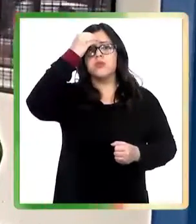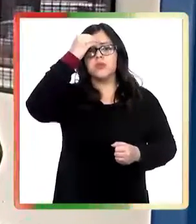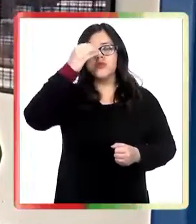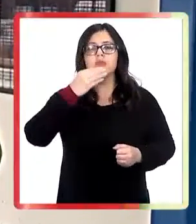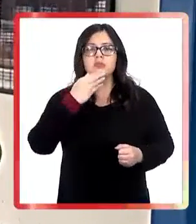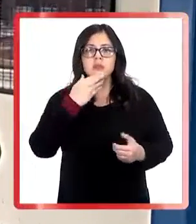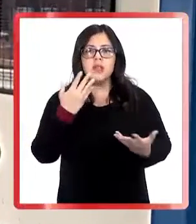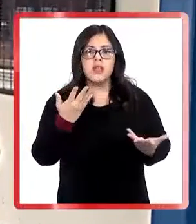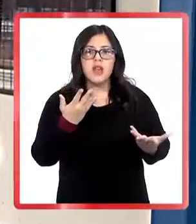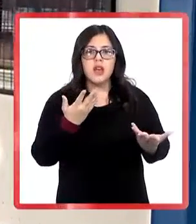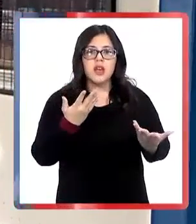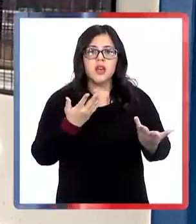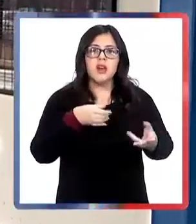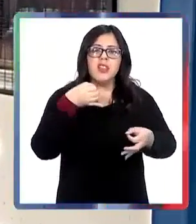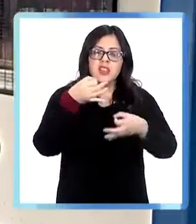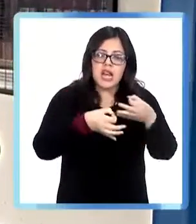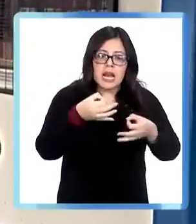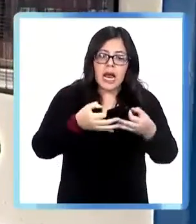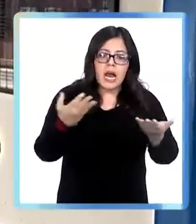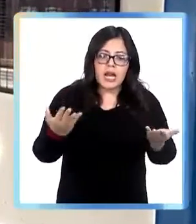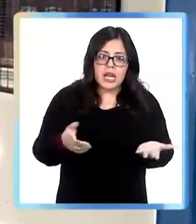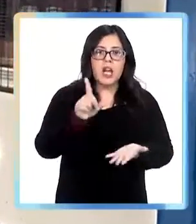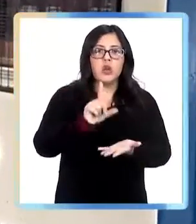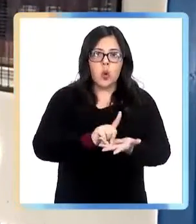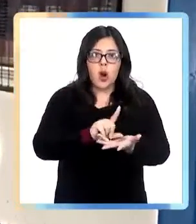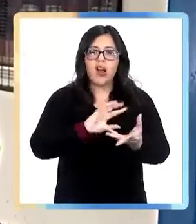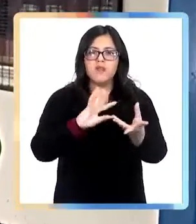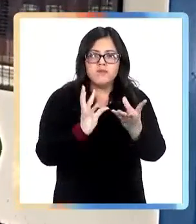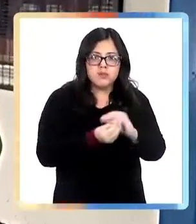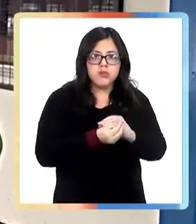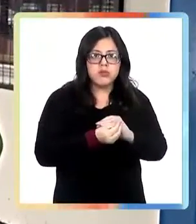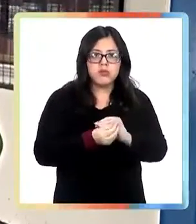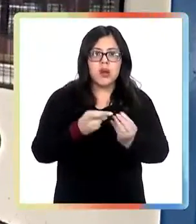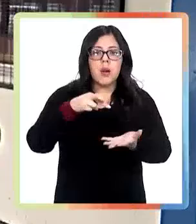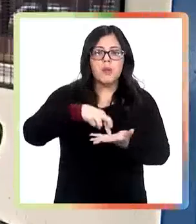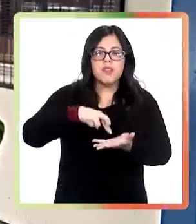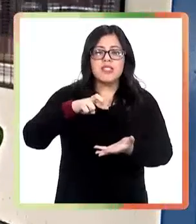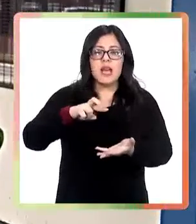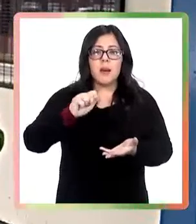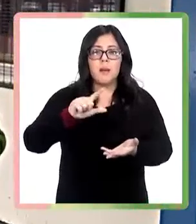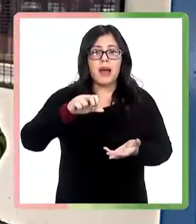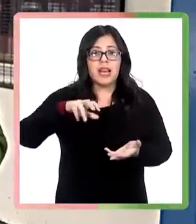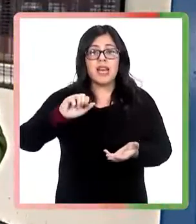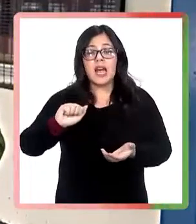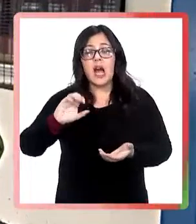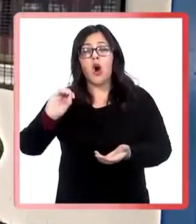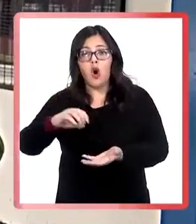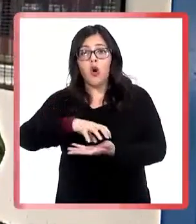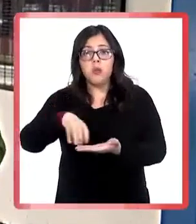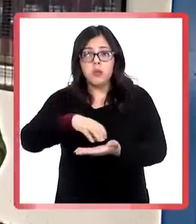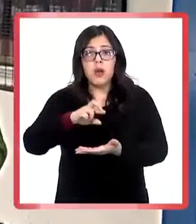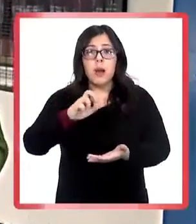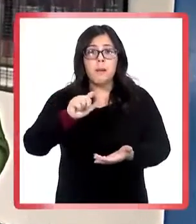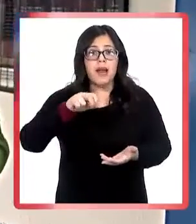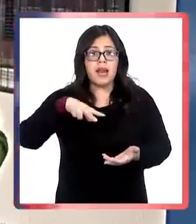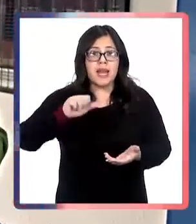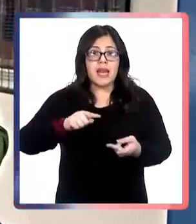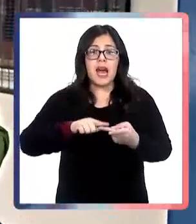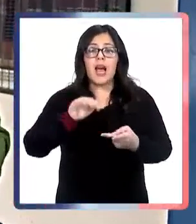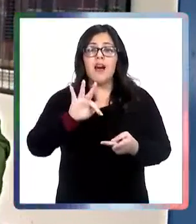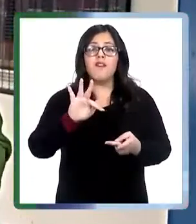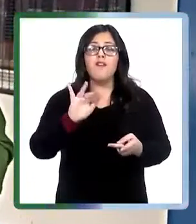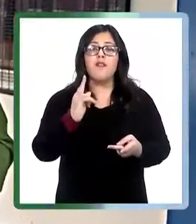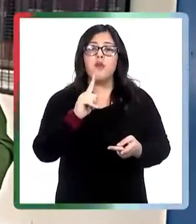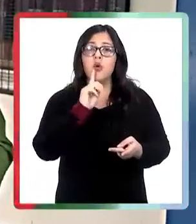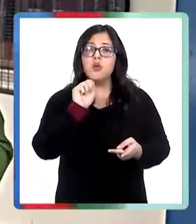puedan tomar en cuenta y declarar zona de catástrofe a la provincia de Palena, o particularmente las comunas que lo están solicitando, que es la